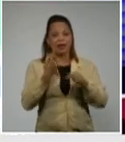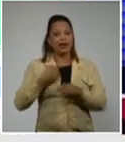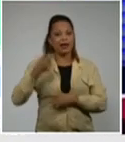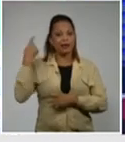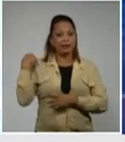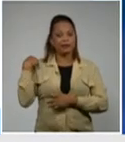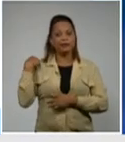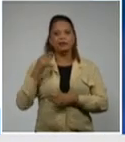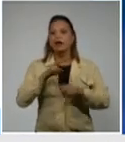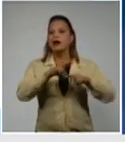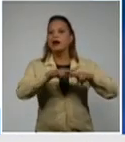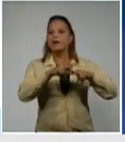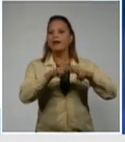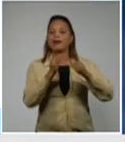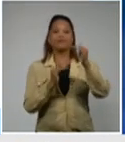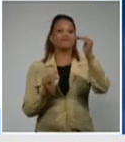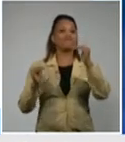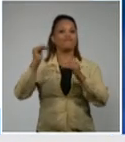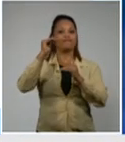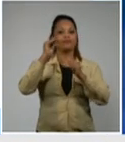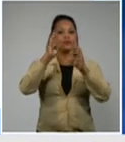La Habana con el mayor número,